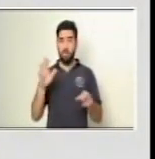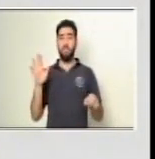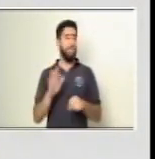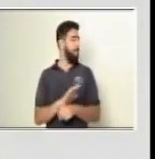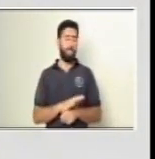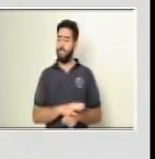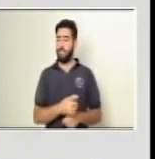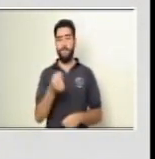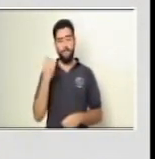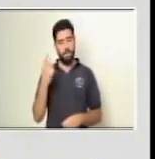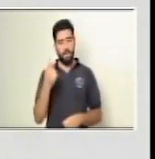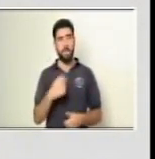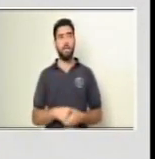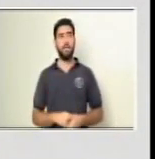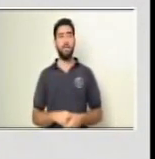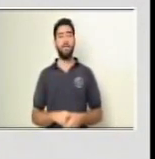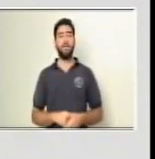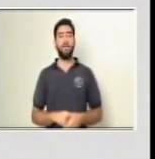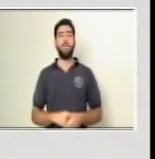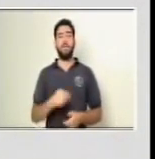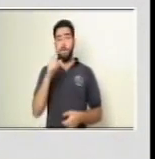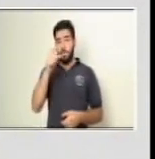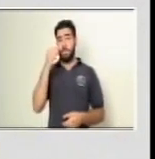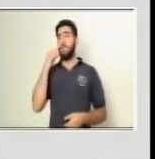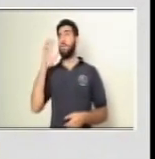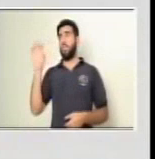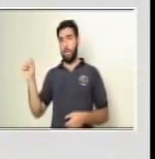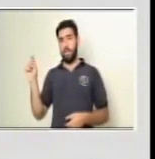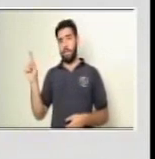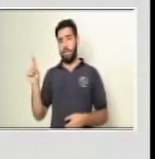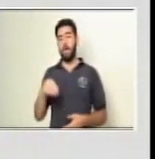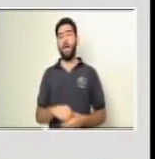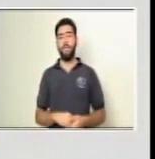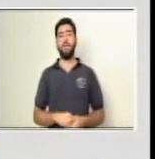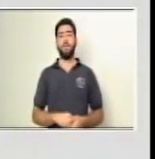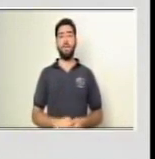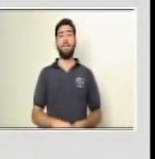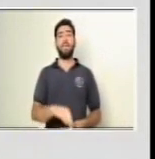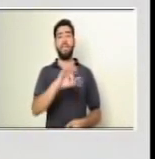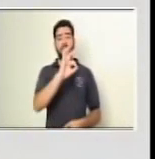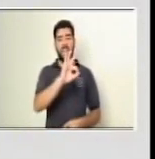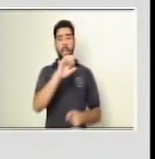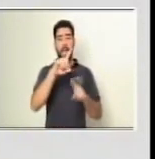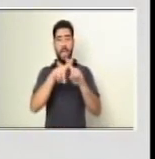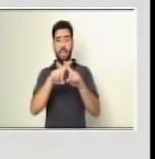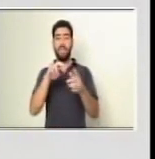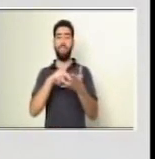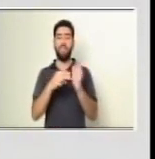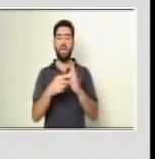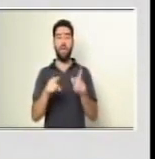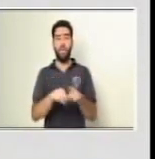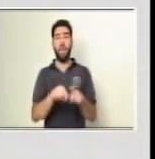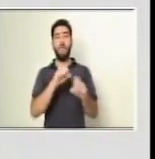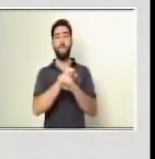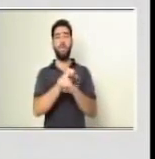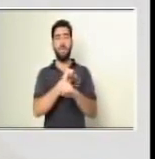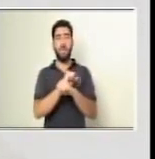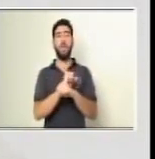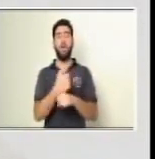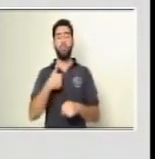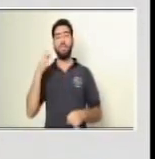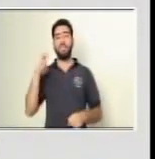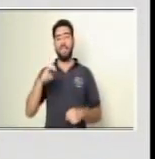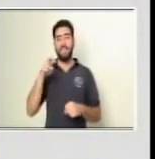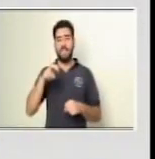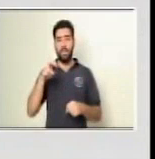Al tener este término, observamos que este coeficiente está multiplicando a la variable. Para